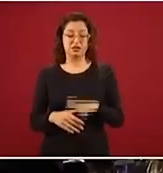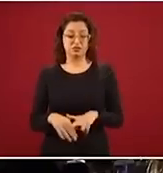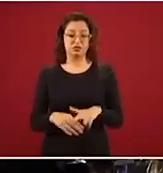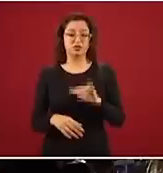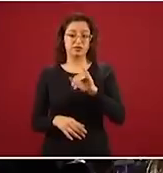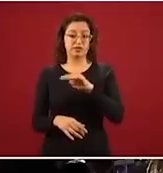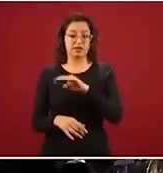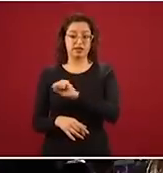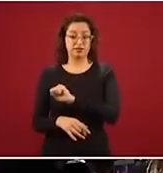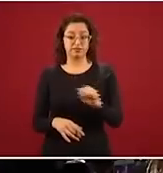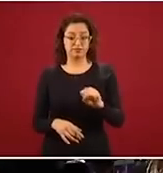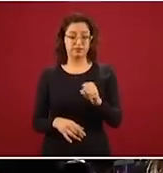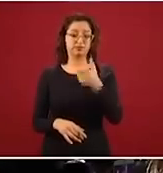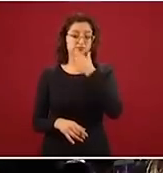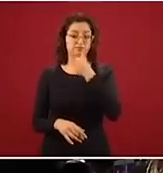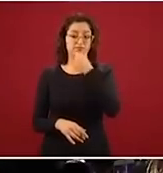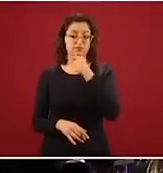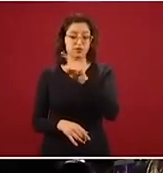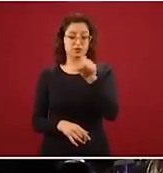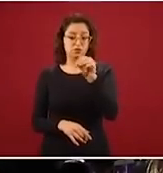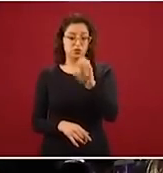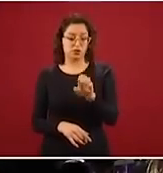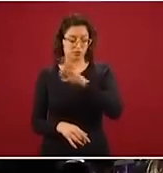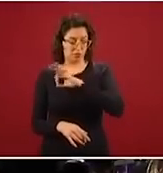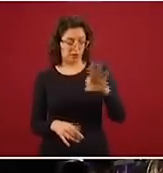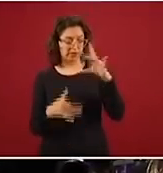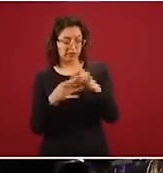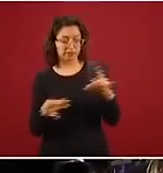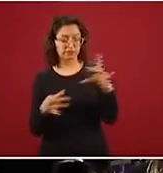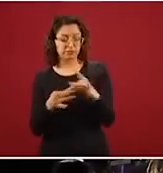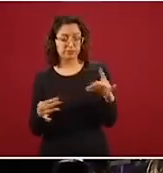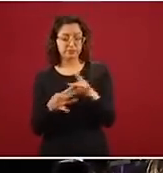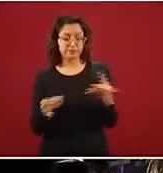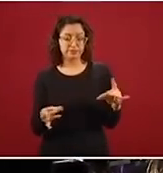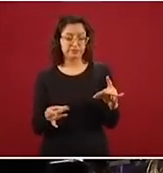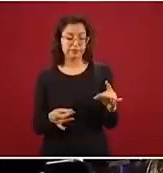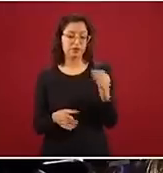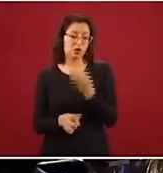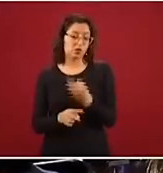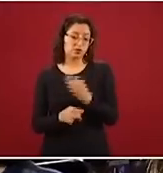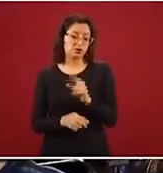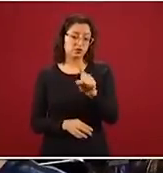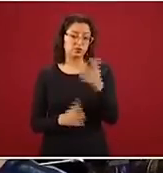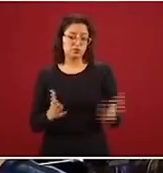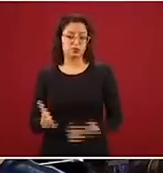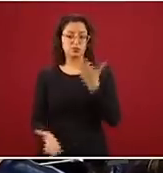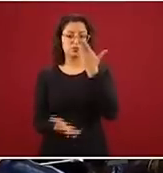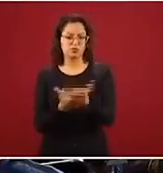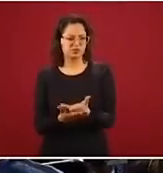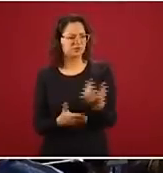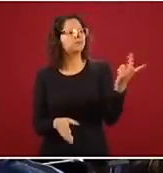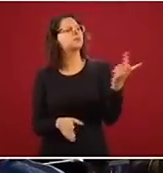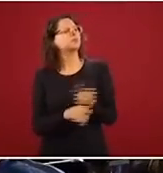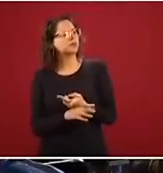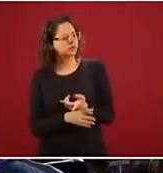del seguro, Zoé Robledo, lo explicara, y que en el caso que tú estás planteando, que nos dijera qué